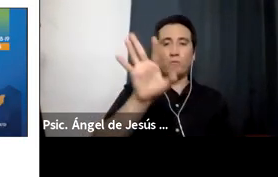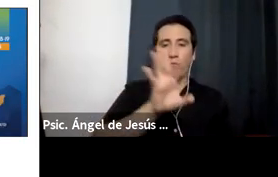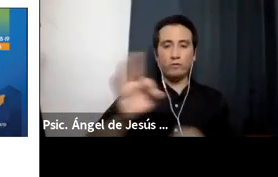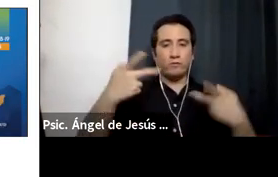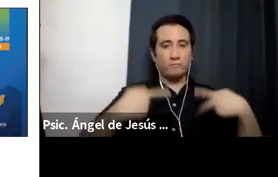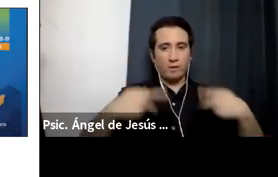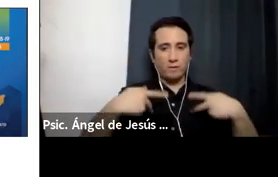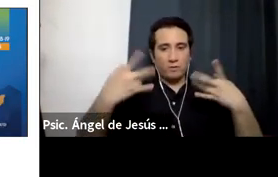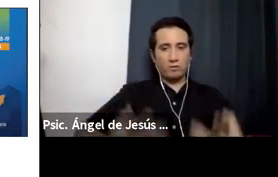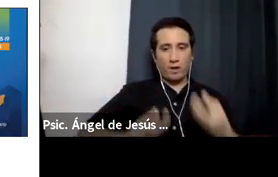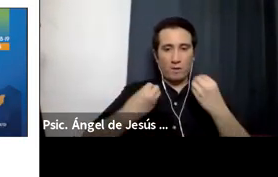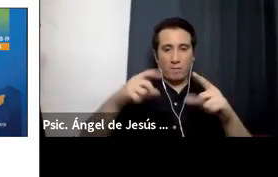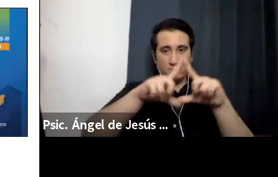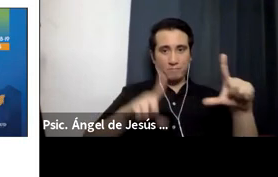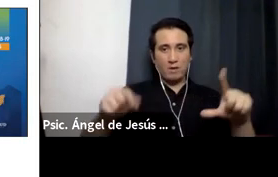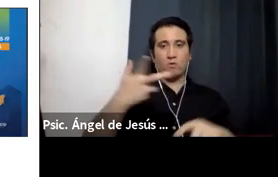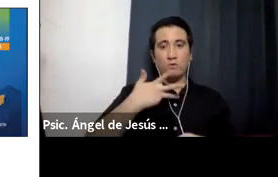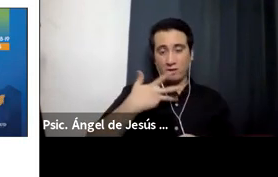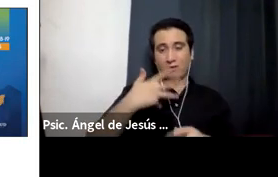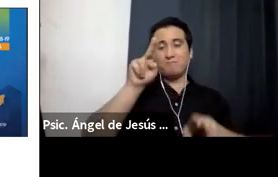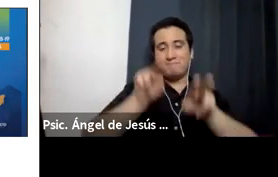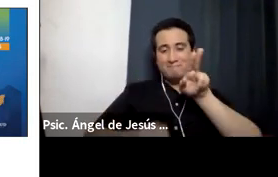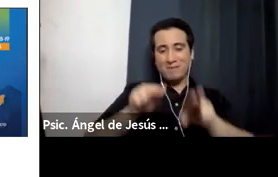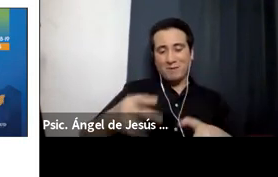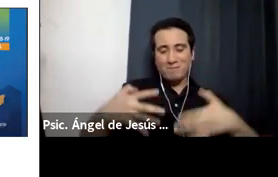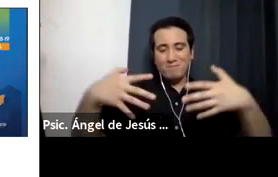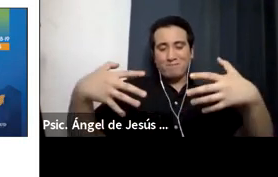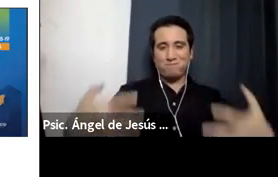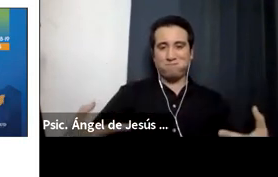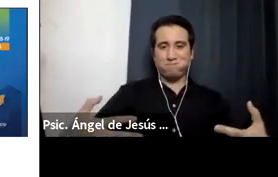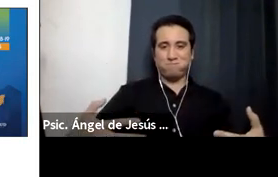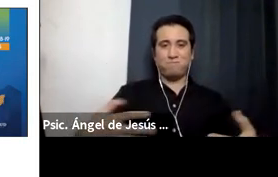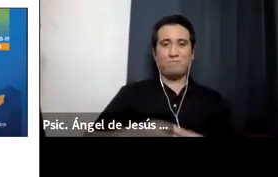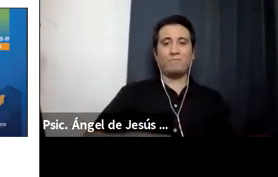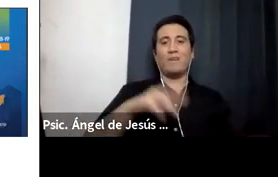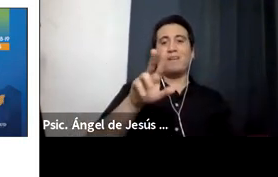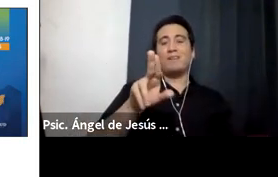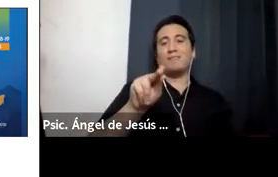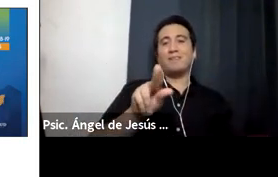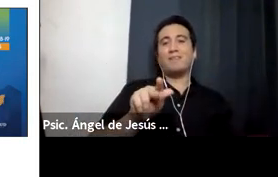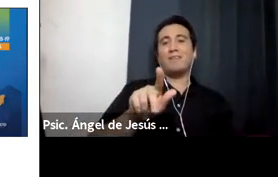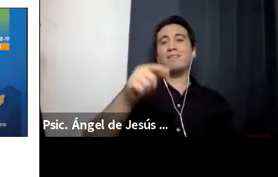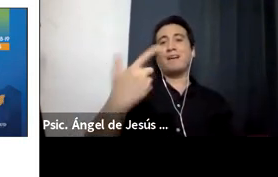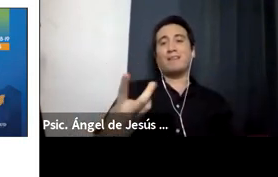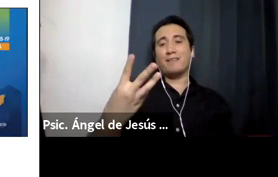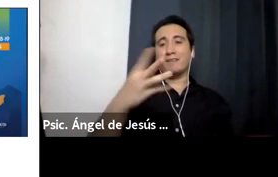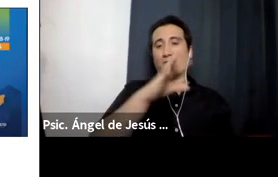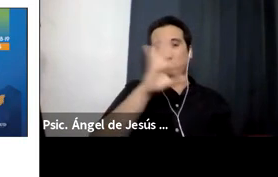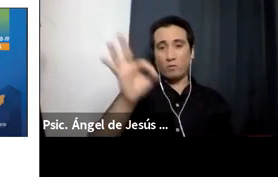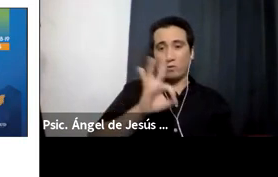que viven en México tienen algún grado de sobrepeso u obesidad, el 73% de los varones